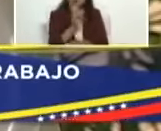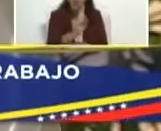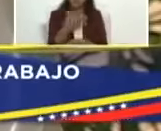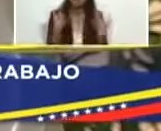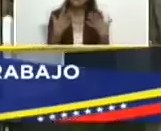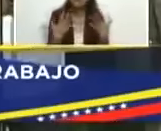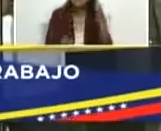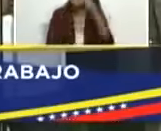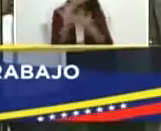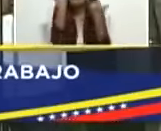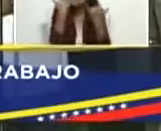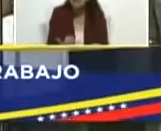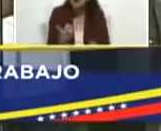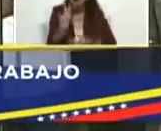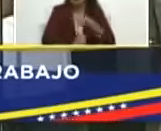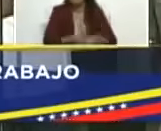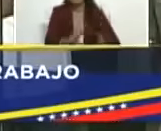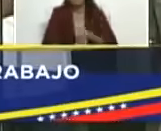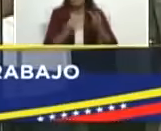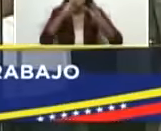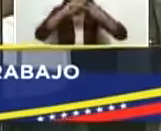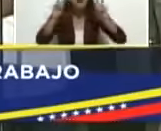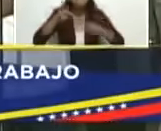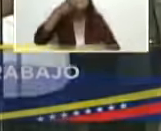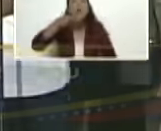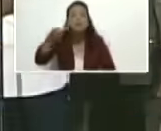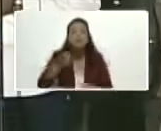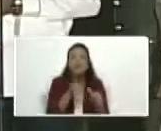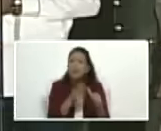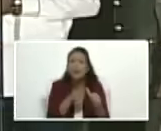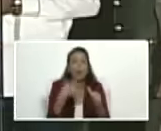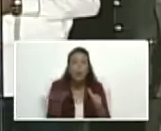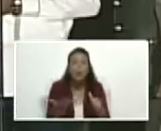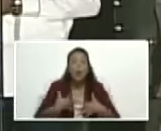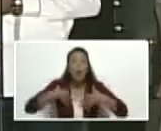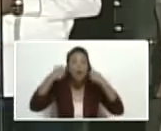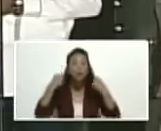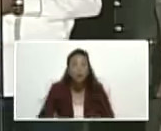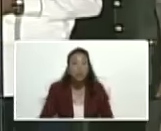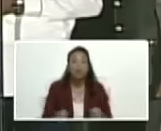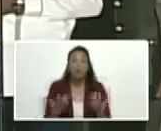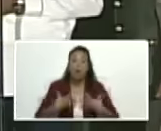urgente. La paz política también tiene que ver con la seguridad.